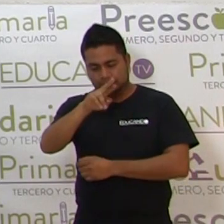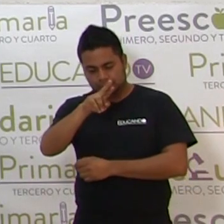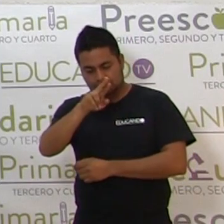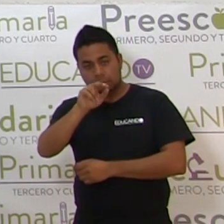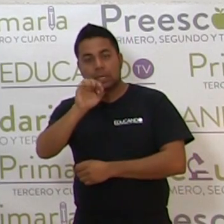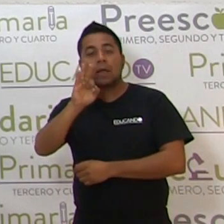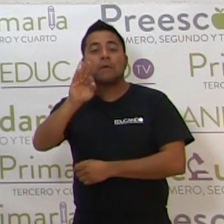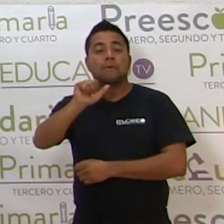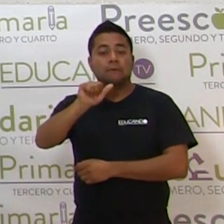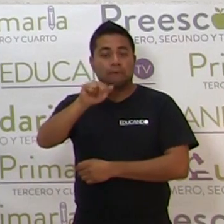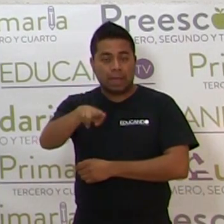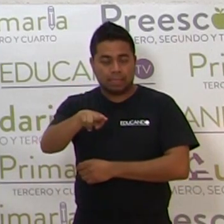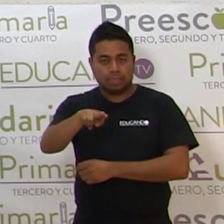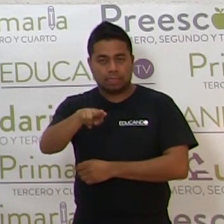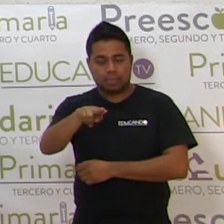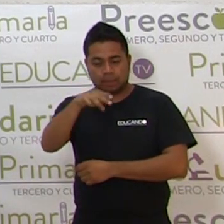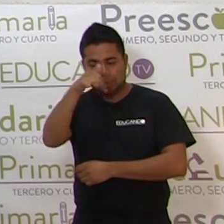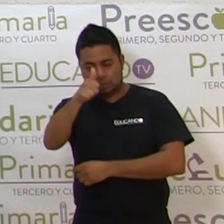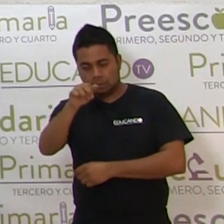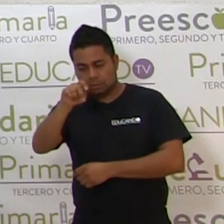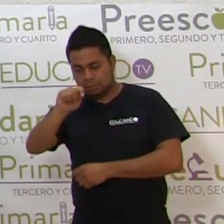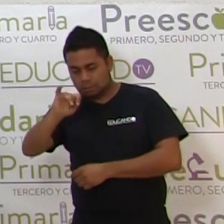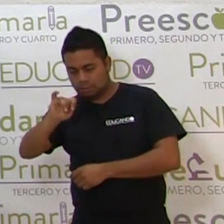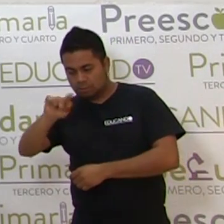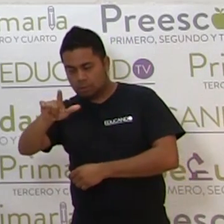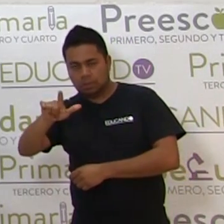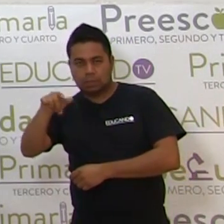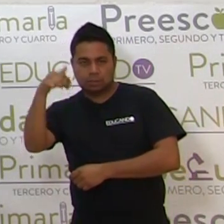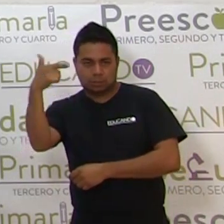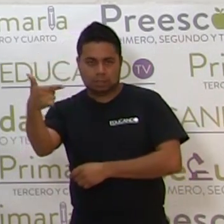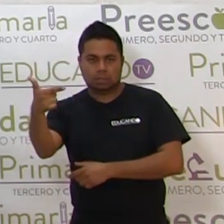Fantil 6 y 7.